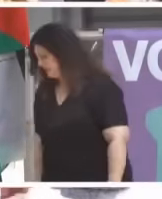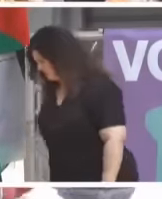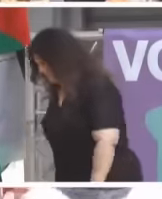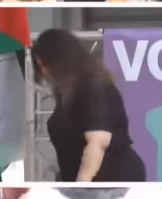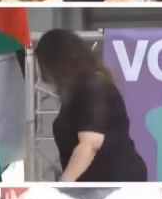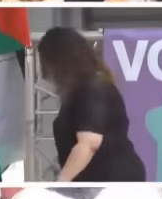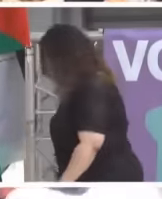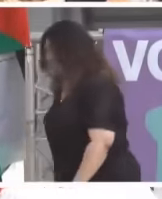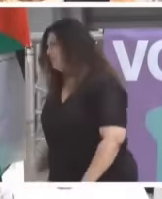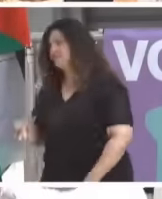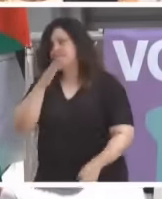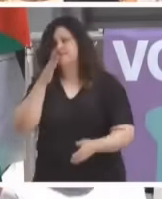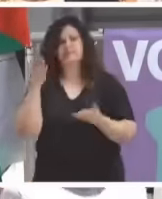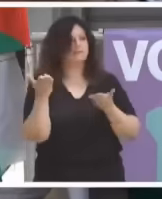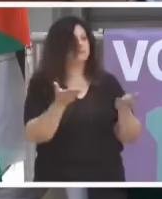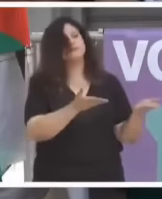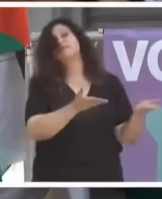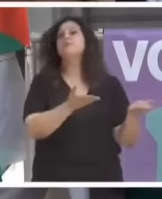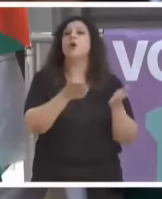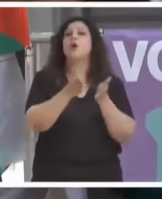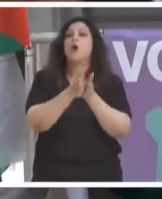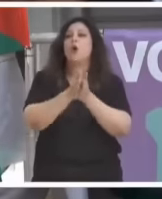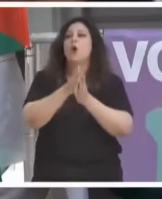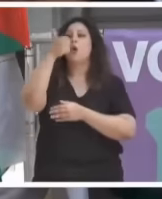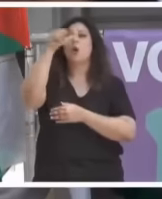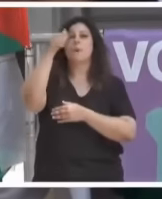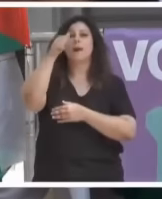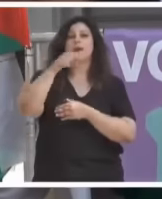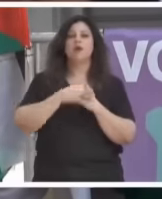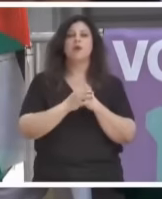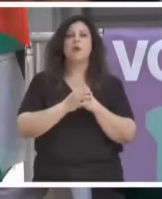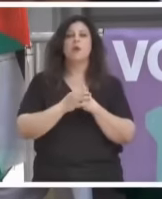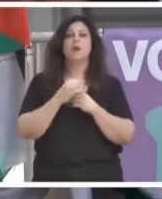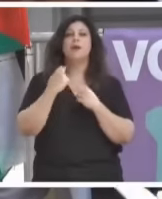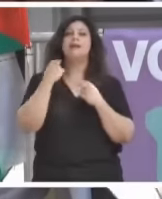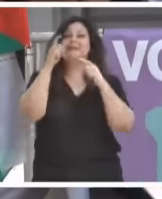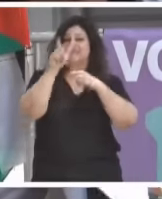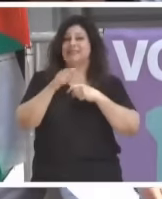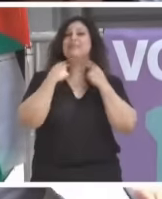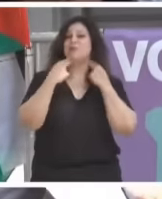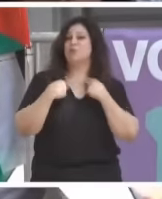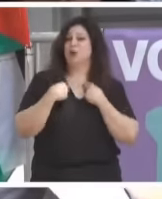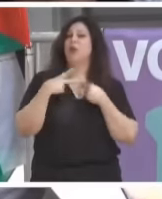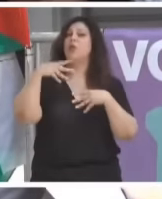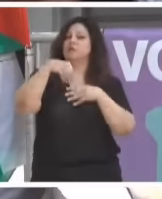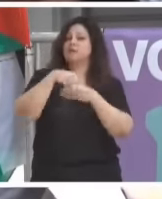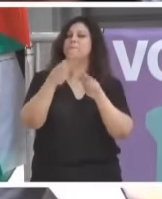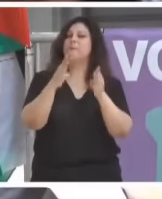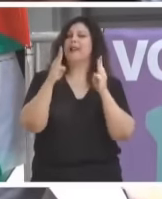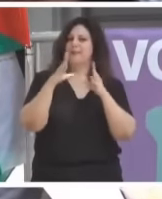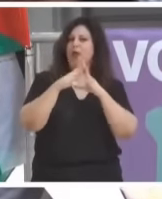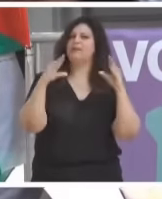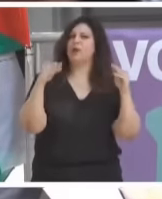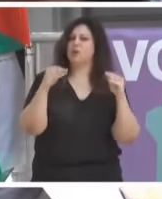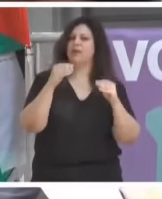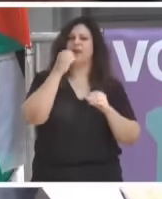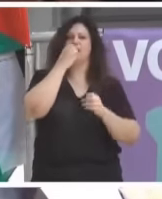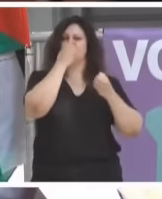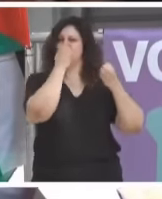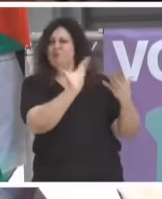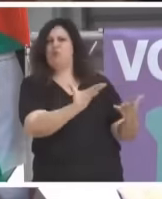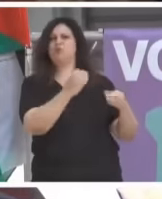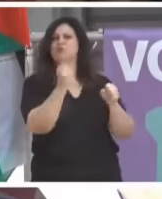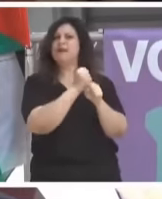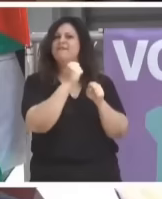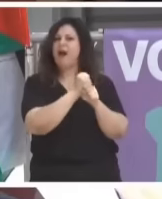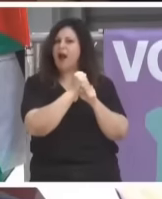Y ahora os dejo con un compañero, diputado también en el Parlamento de Andalucía, brillante,